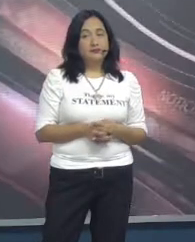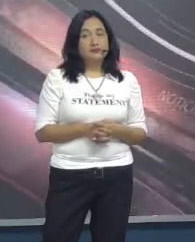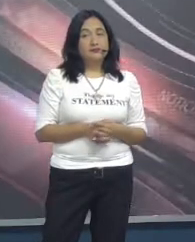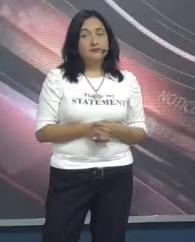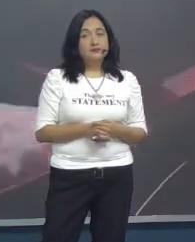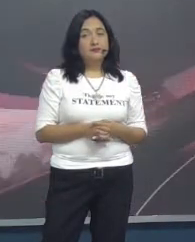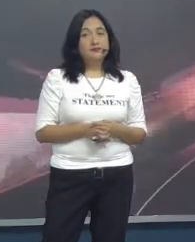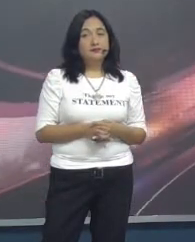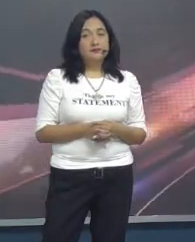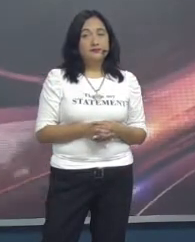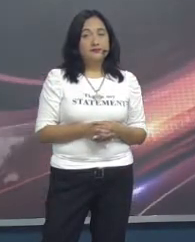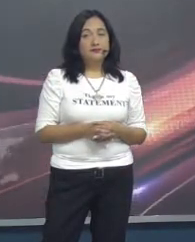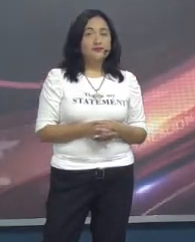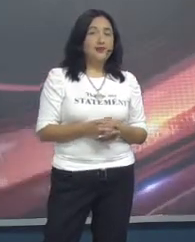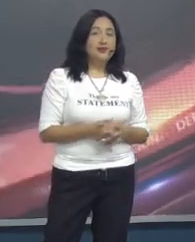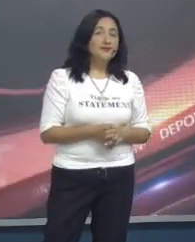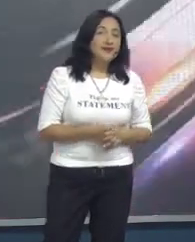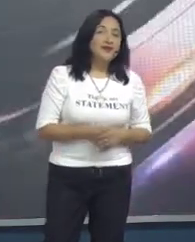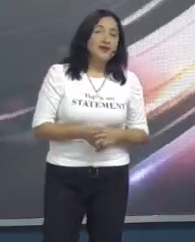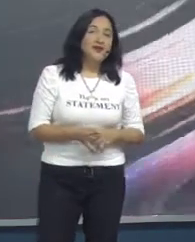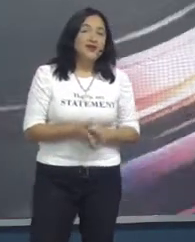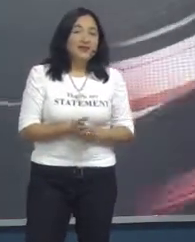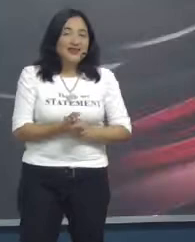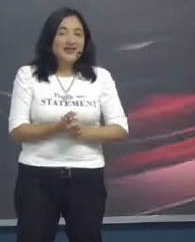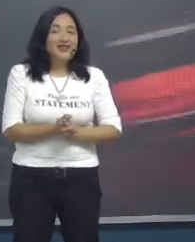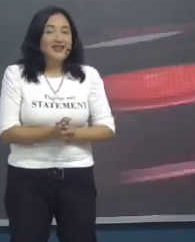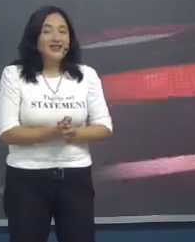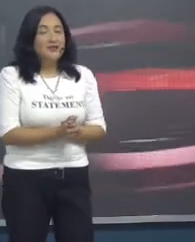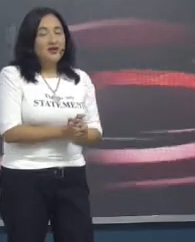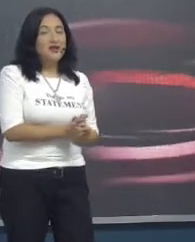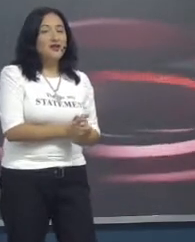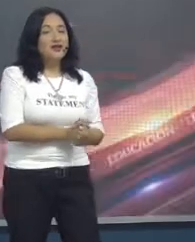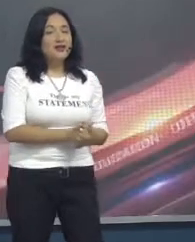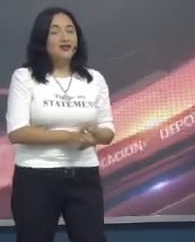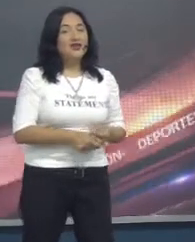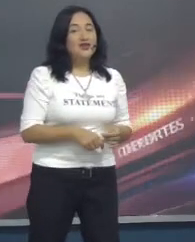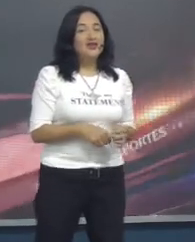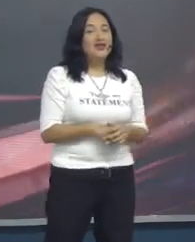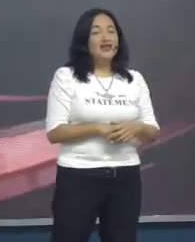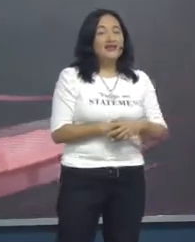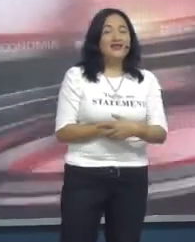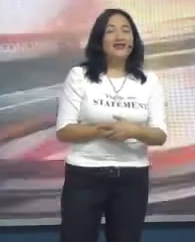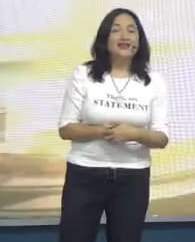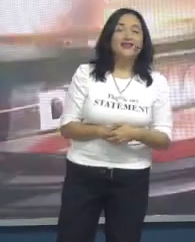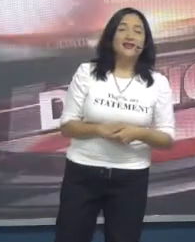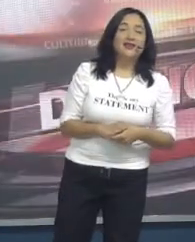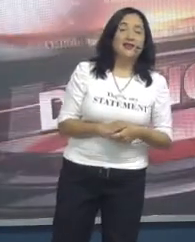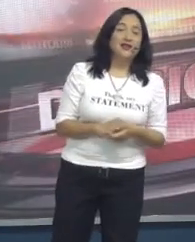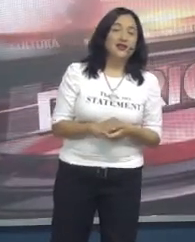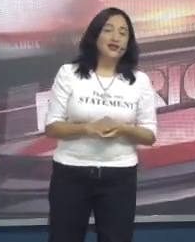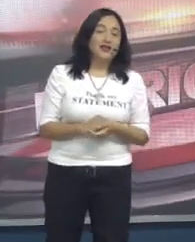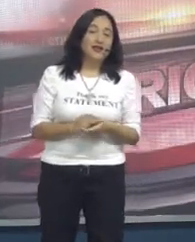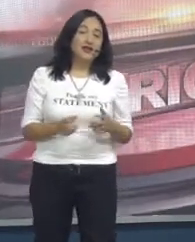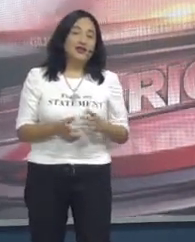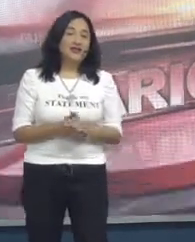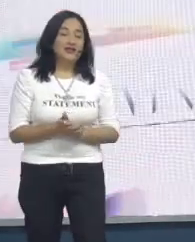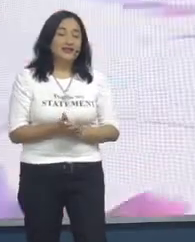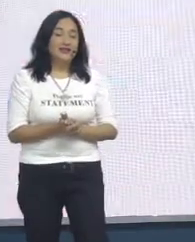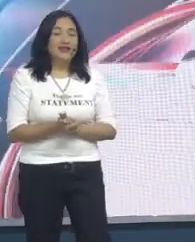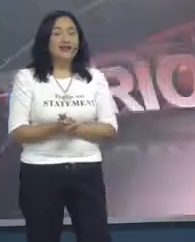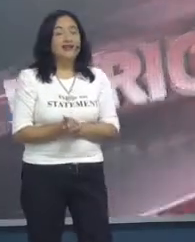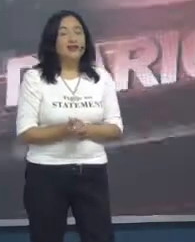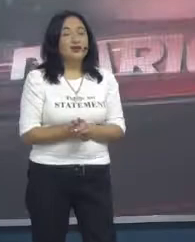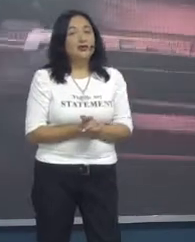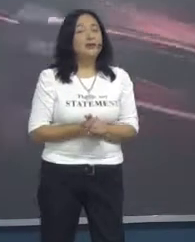el grupo familiar. Bien. Bueno, Marcelo, le agradecemos la comunicación con Canal 35 y seguiremos las